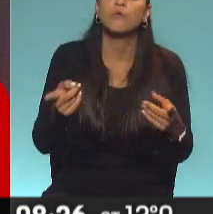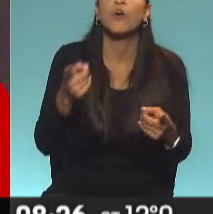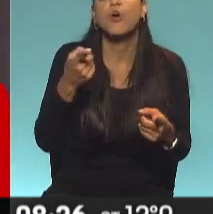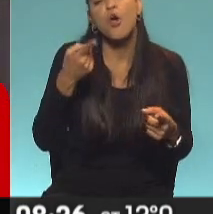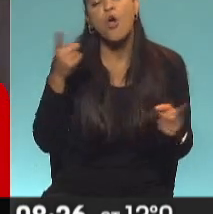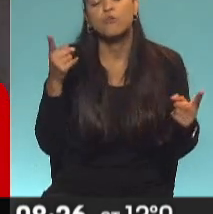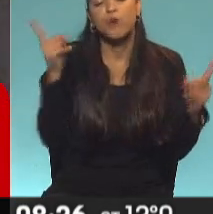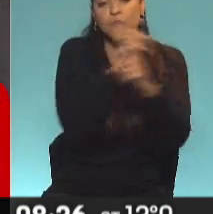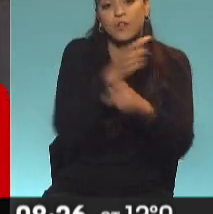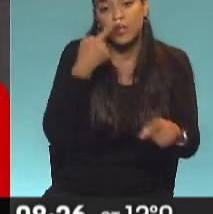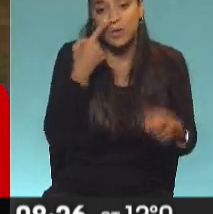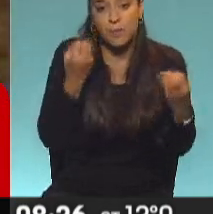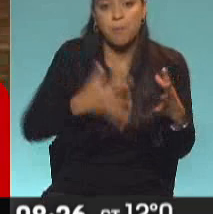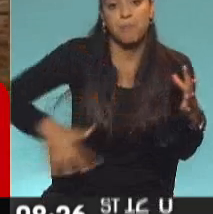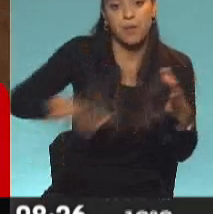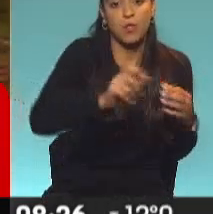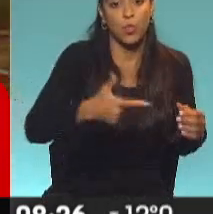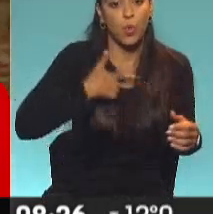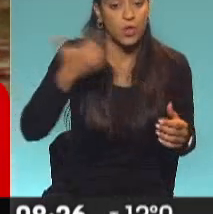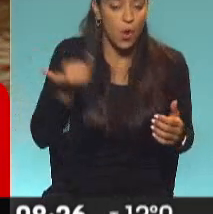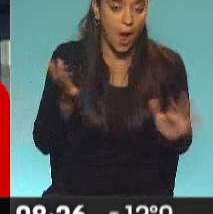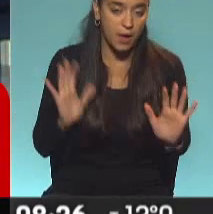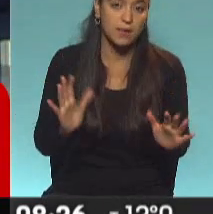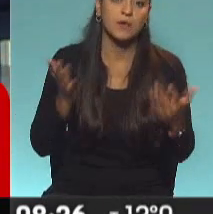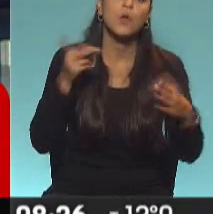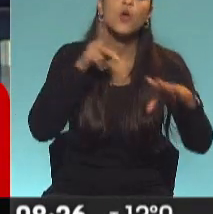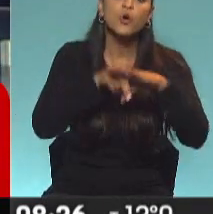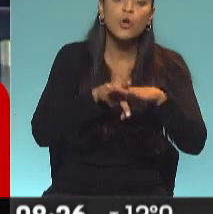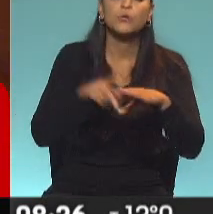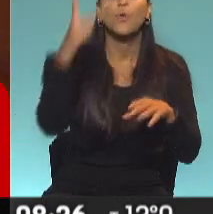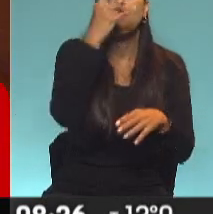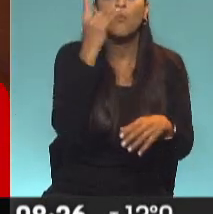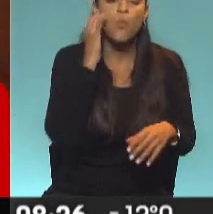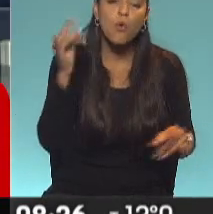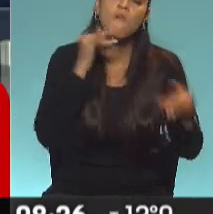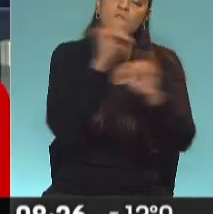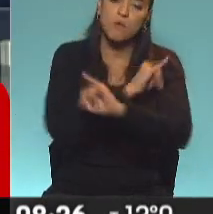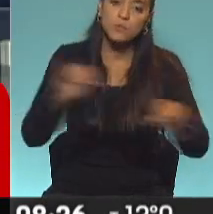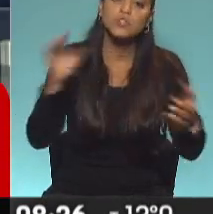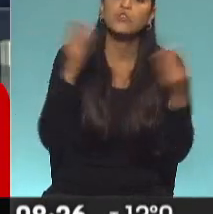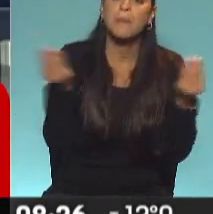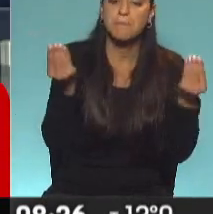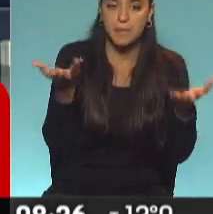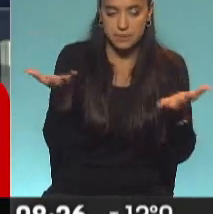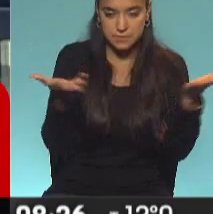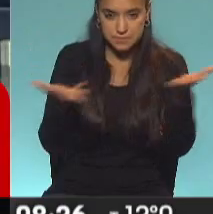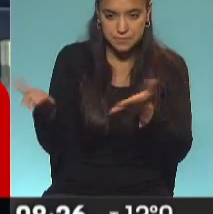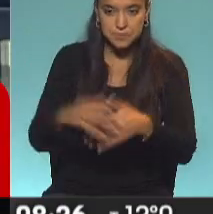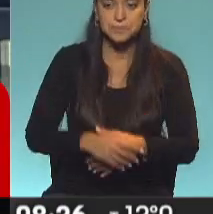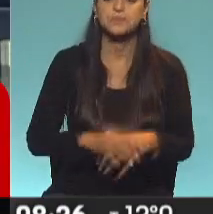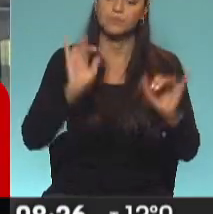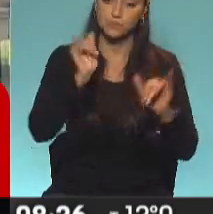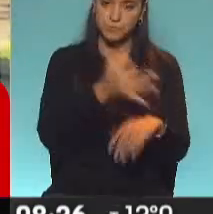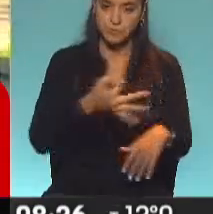intereses, obviamente, porque este predio tiene dueño, claramente. Hablamos de corte, Silvia. Con Hugo Palamara, toda la información de lo que está pasando. Hugo. Como